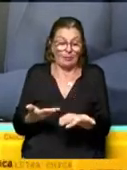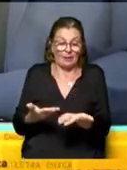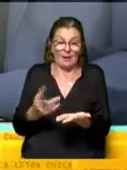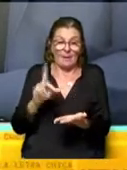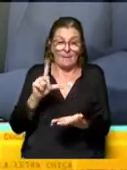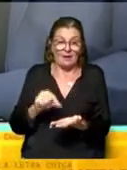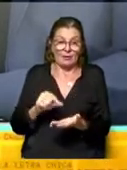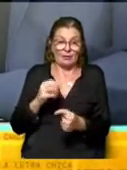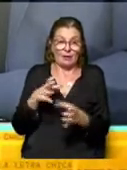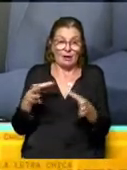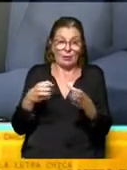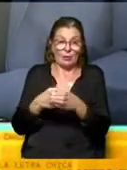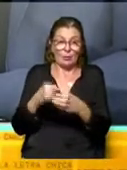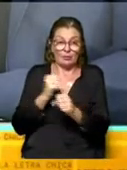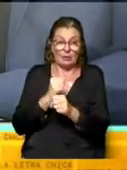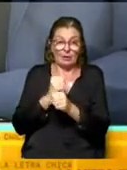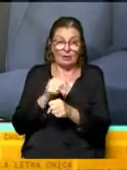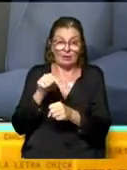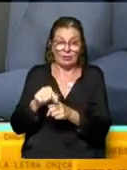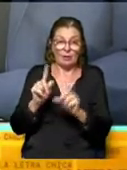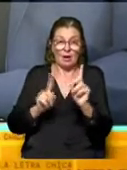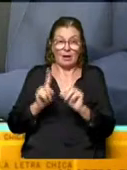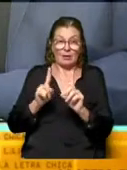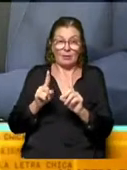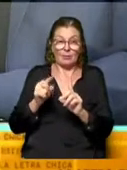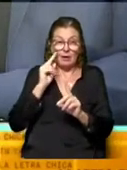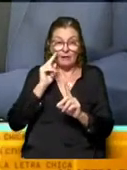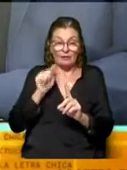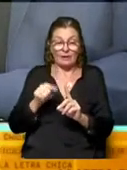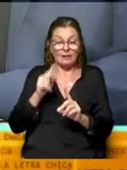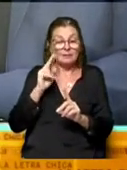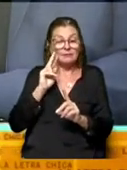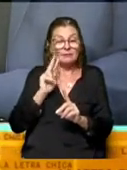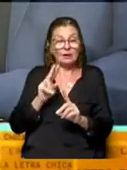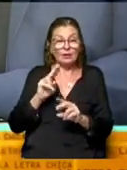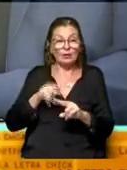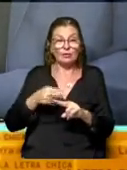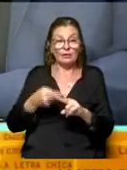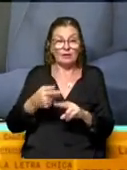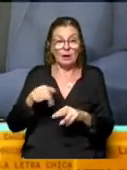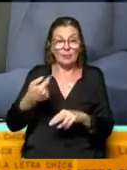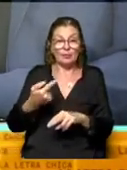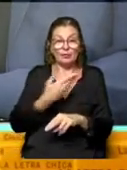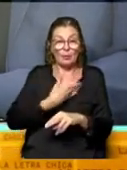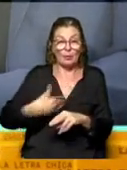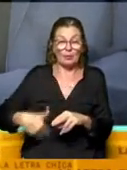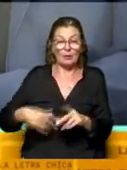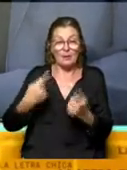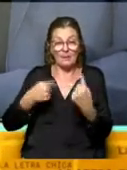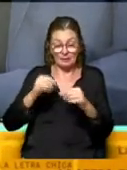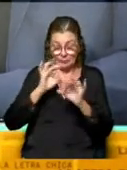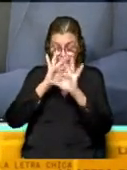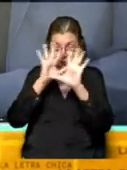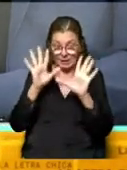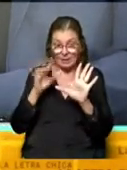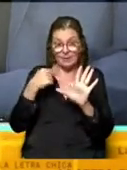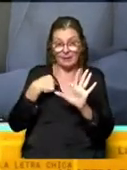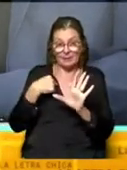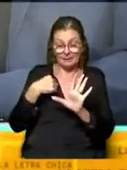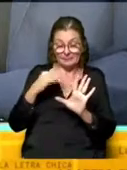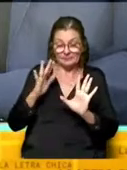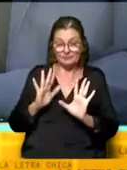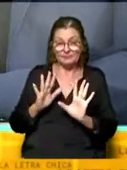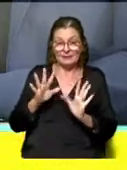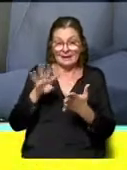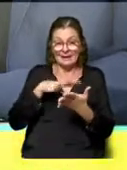clase trabajadora también, porque eso es una cosa que también vamos a tener que rever hacia el próximo gobierno. Pero haciendo claro, para mí,